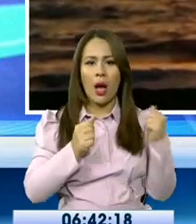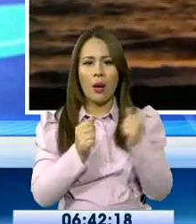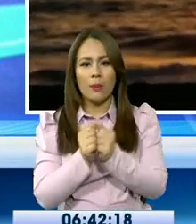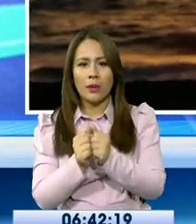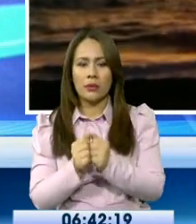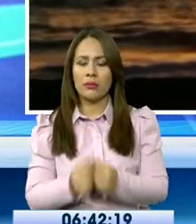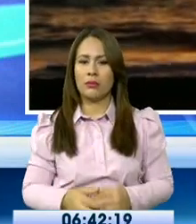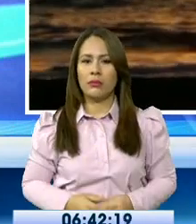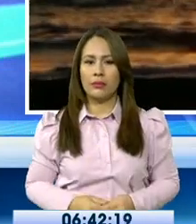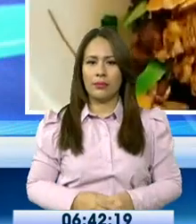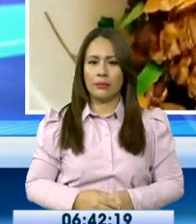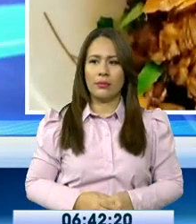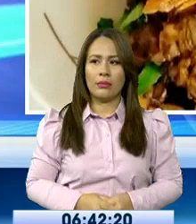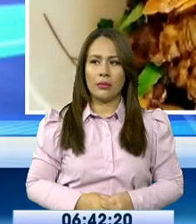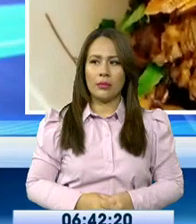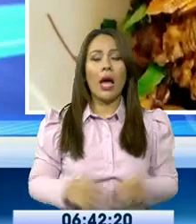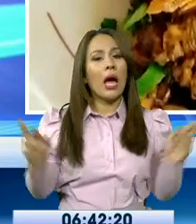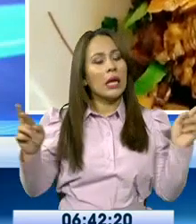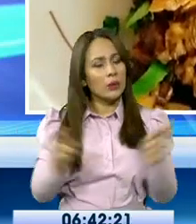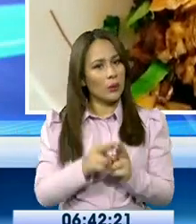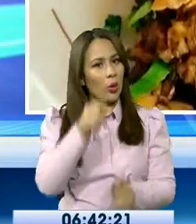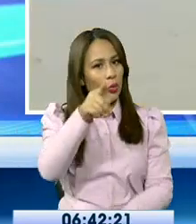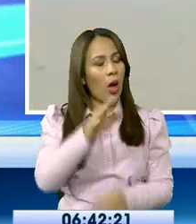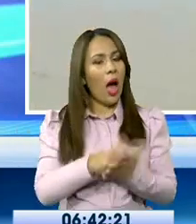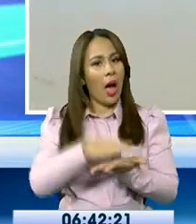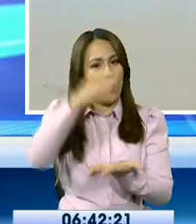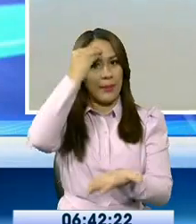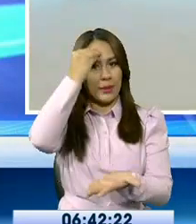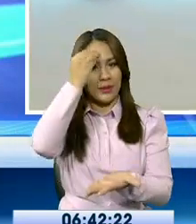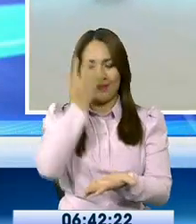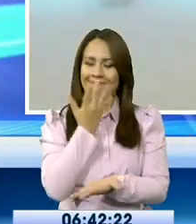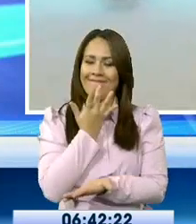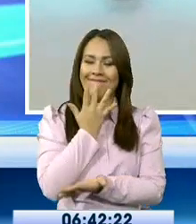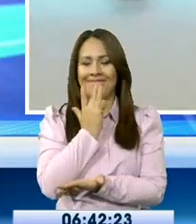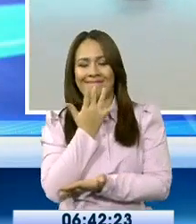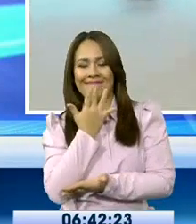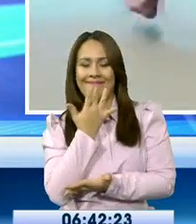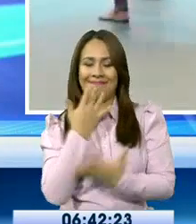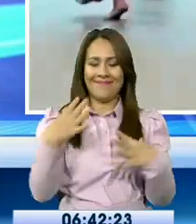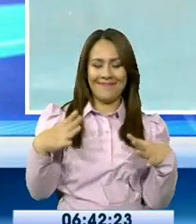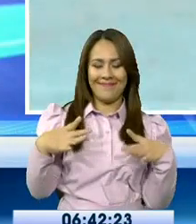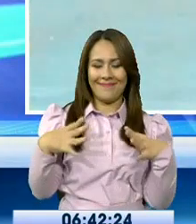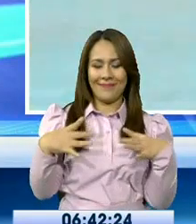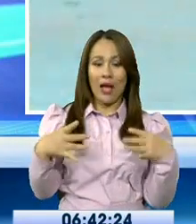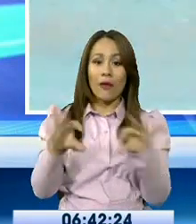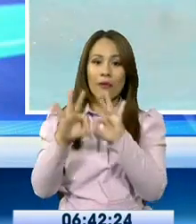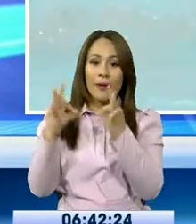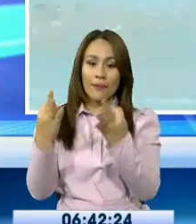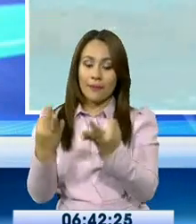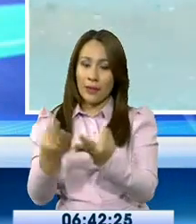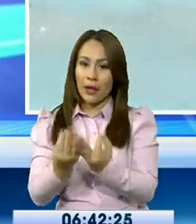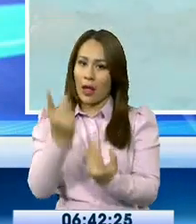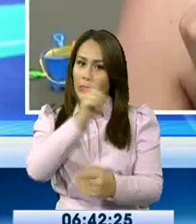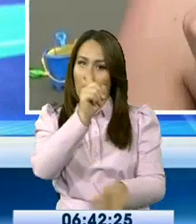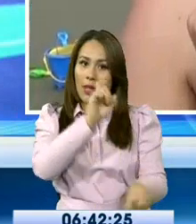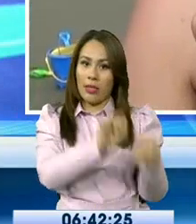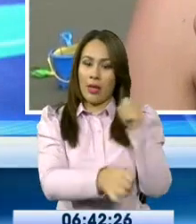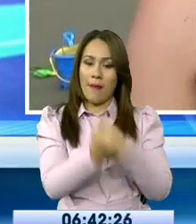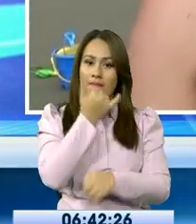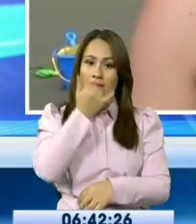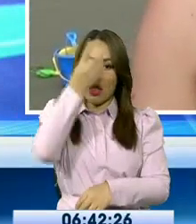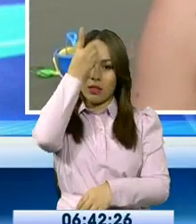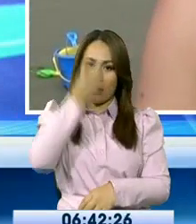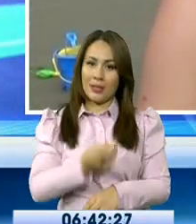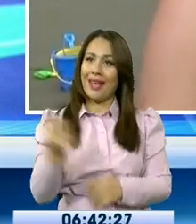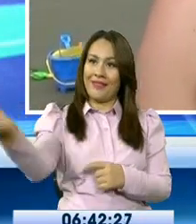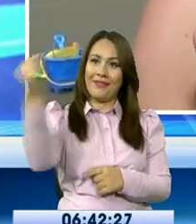Lo importante, en resumen, es disfrutar del feriado en familia, pasar un buen momento y no dañarlo tomando decisiones desacertadas. Tener un